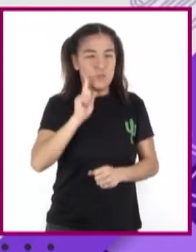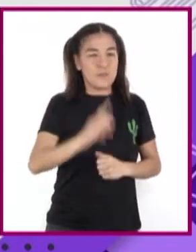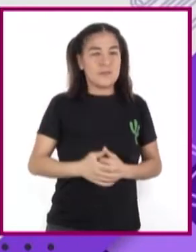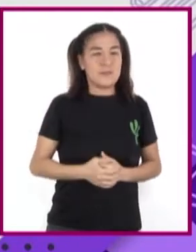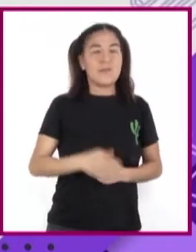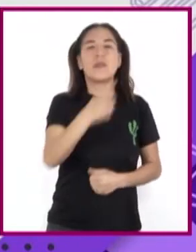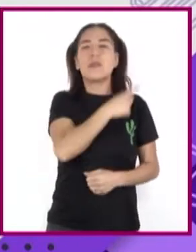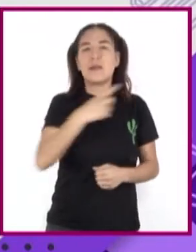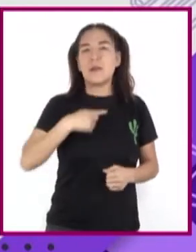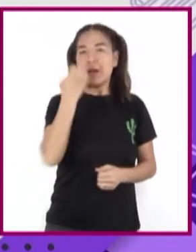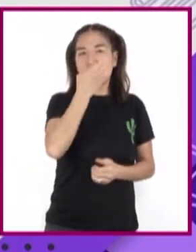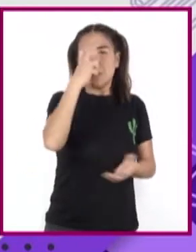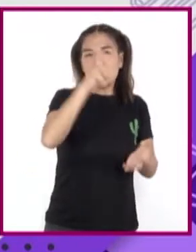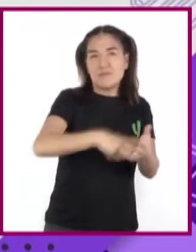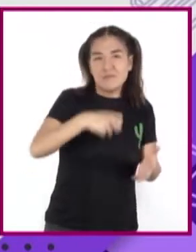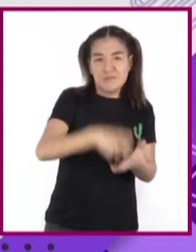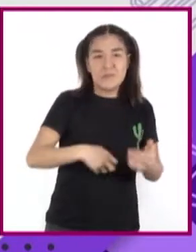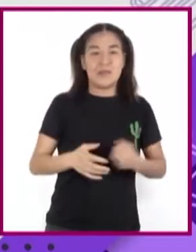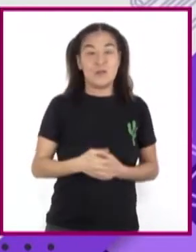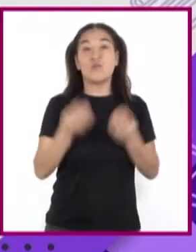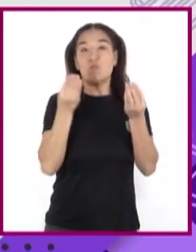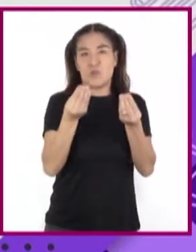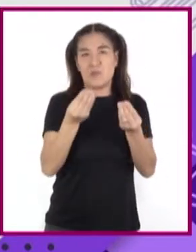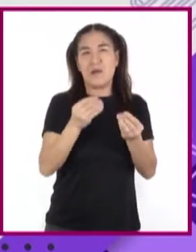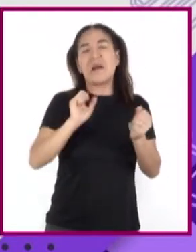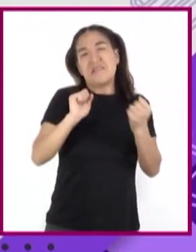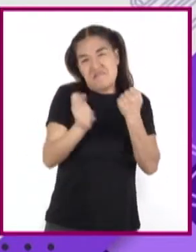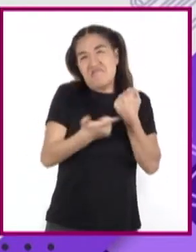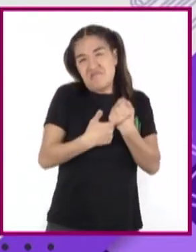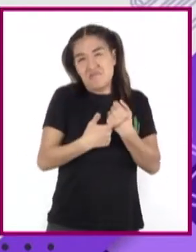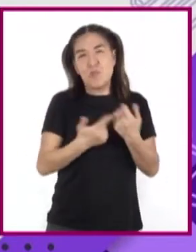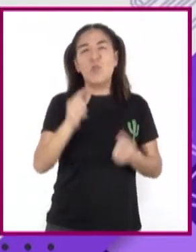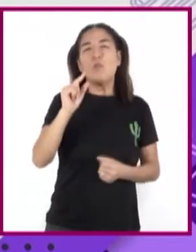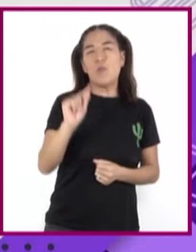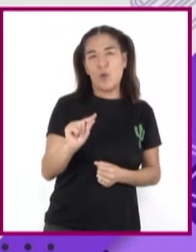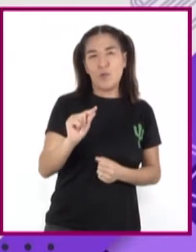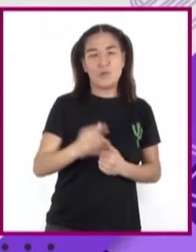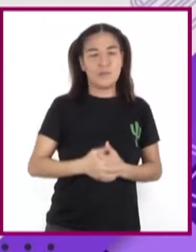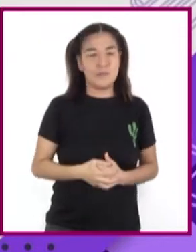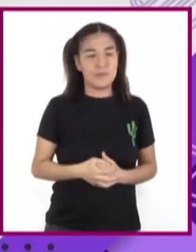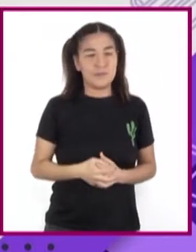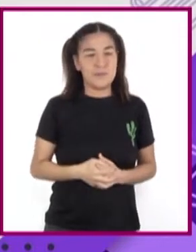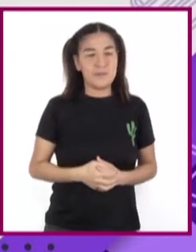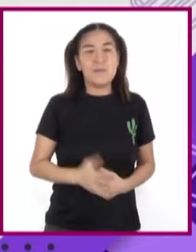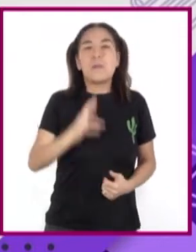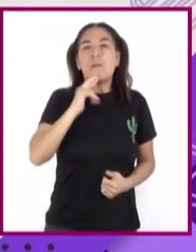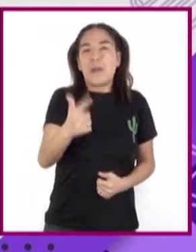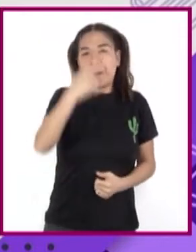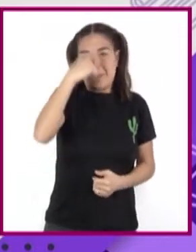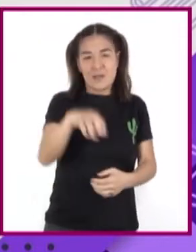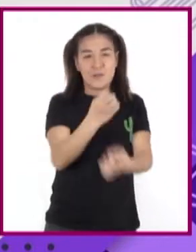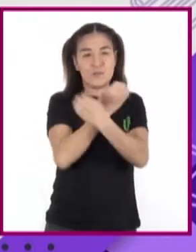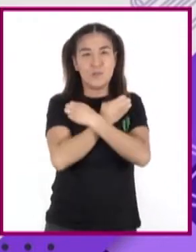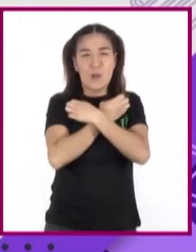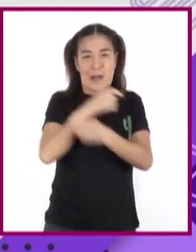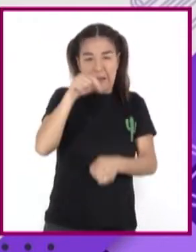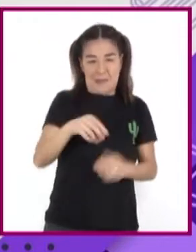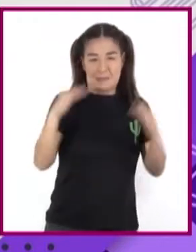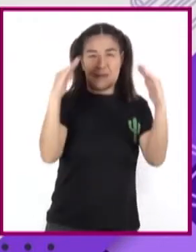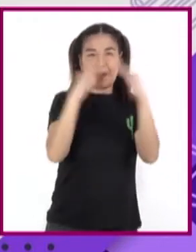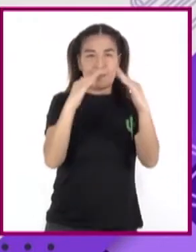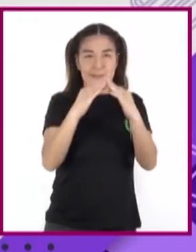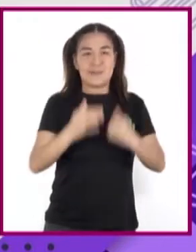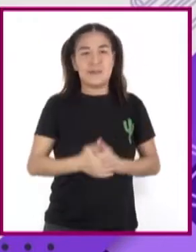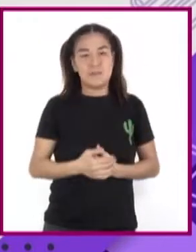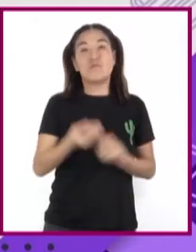en la escuela. Mucho, algo, poco. Mejorar la educación en casa.